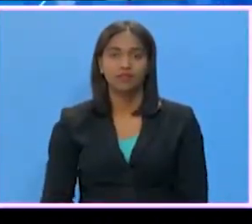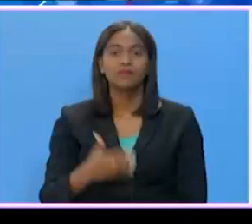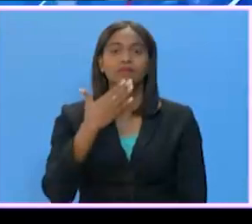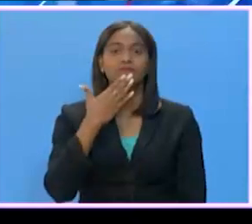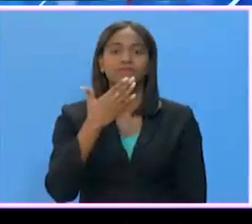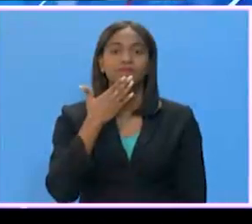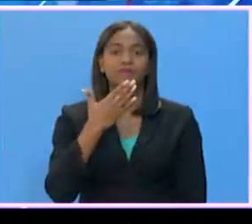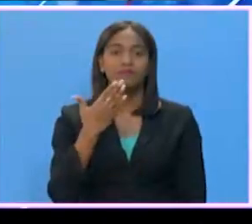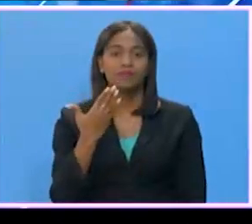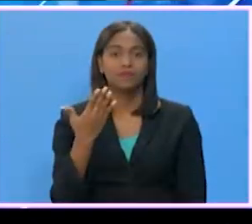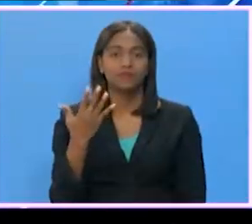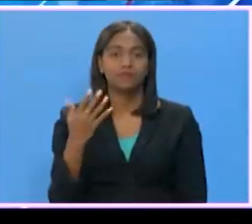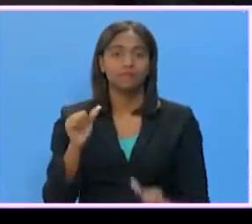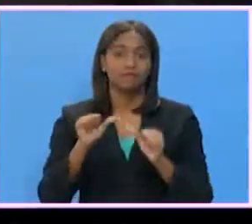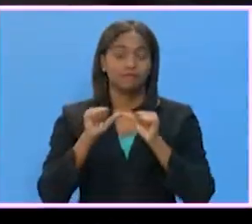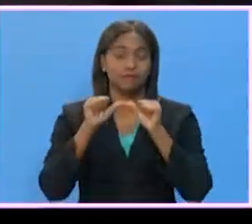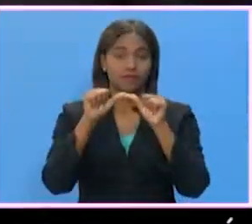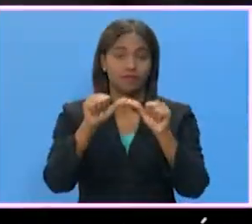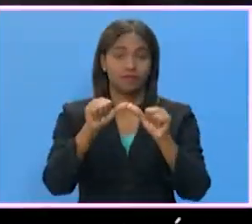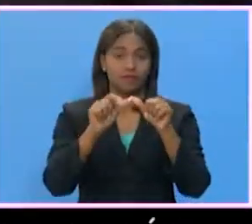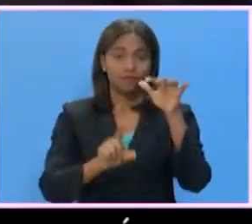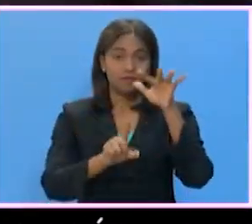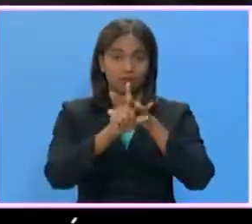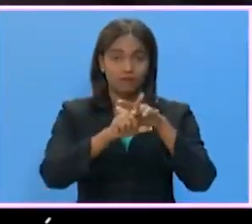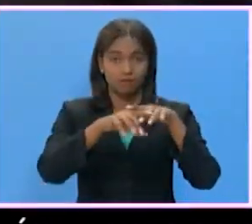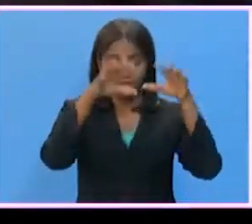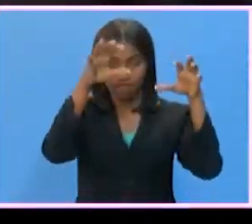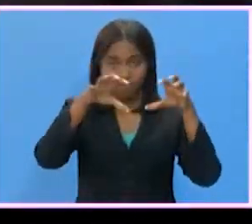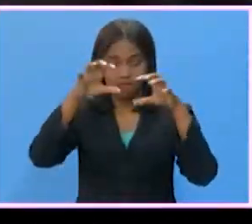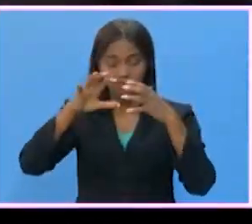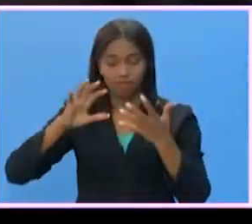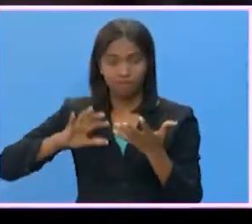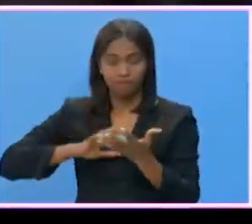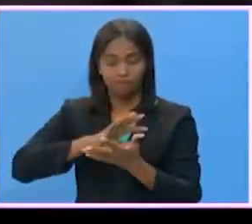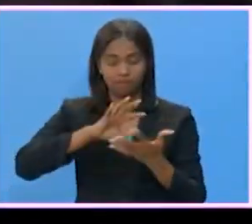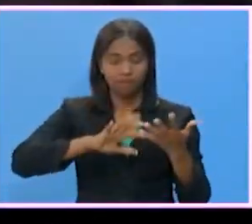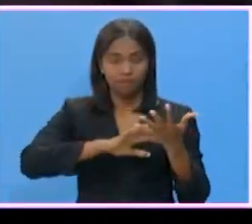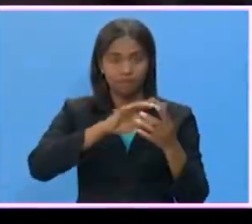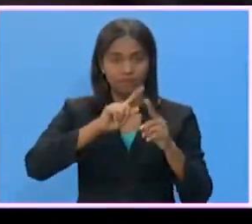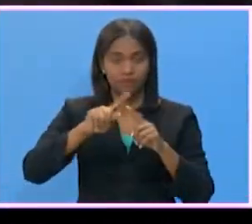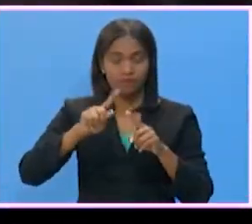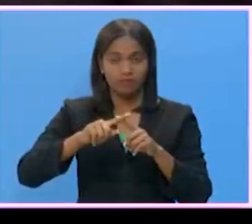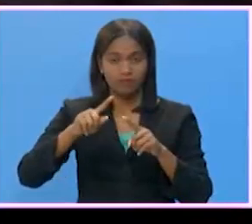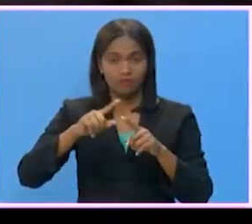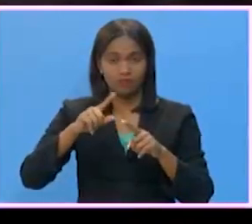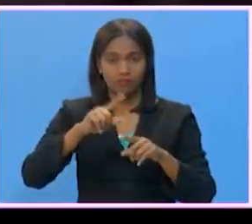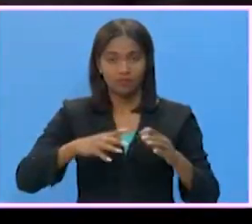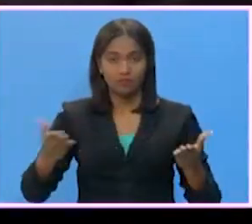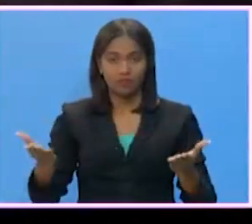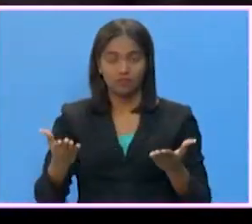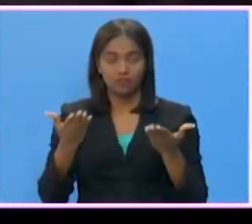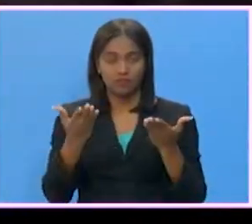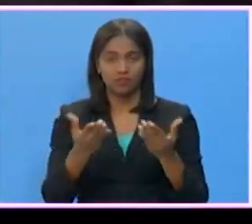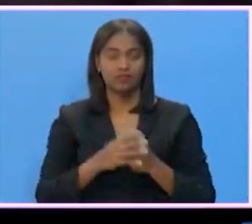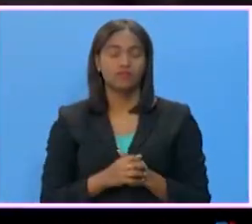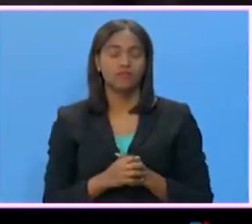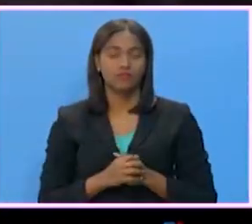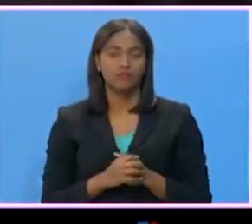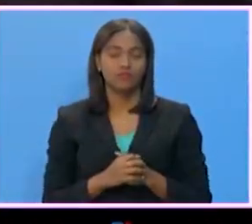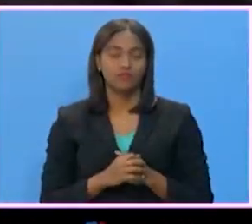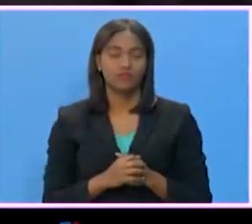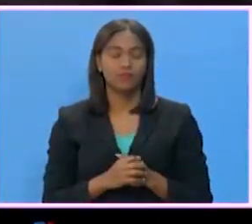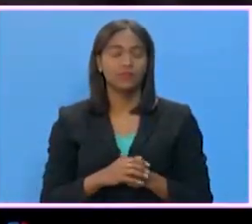Gracias. Permanece una vaguada en diferentes niveles de la troposfera. Esta vaguada, unida a los efectos